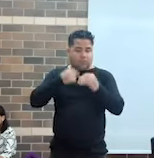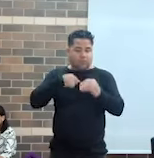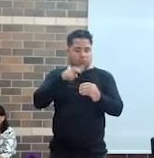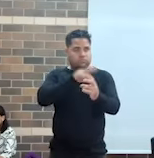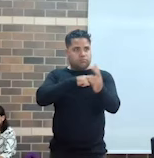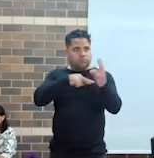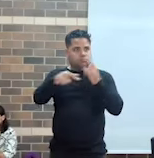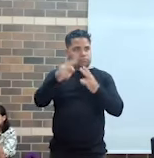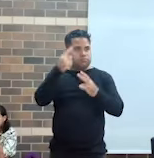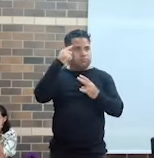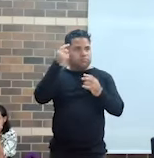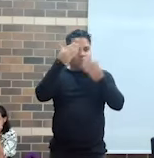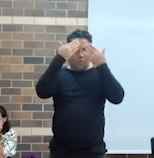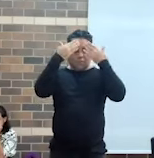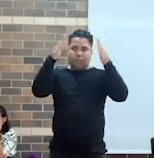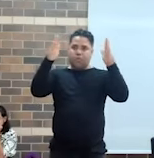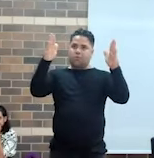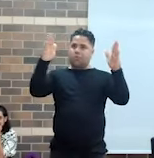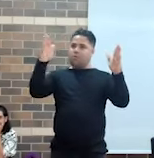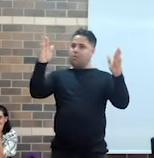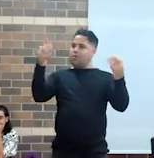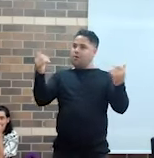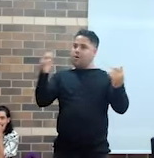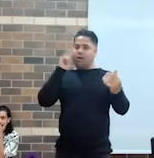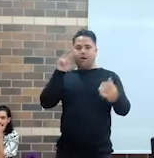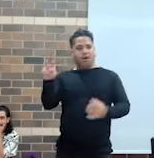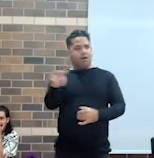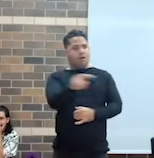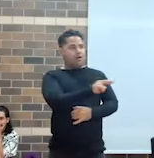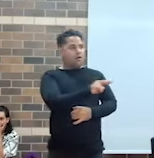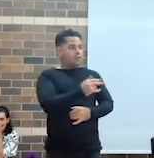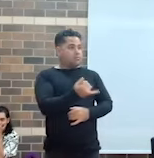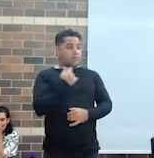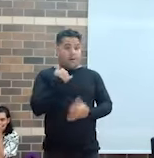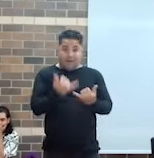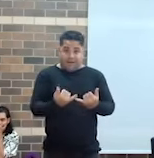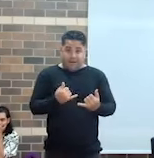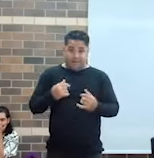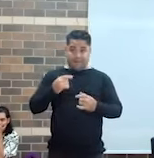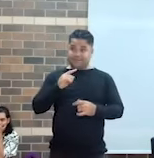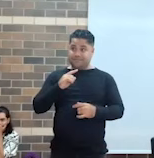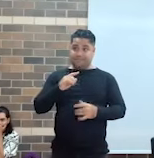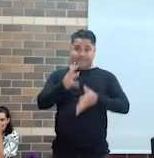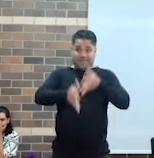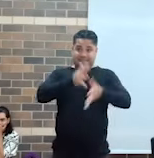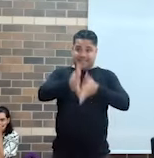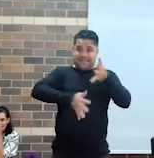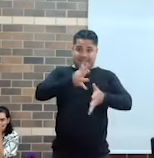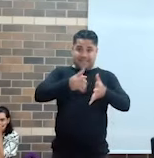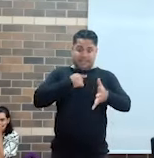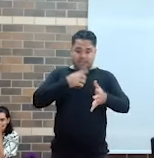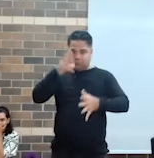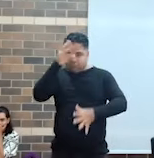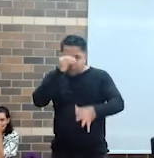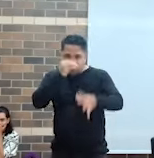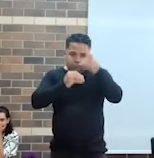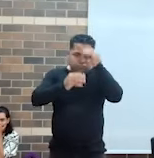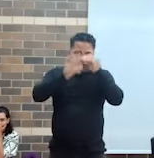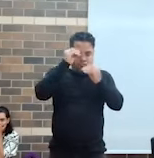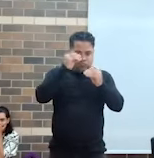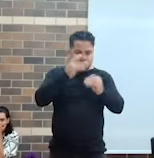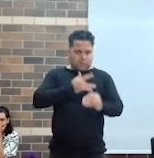no tanto la sensibilidad, sino su manera de ver las cosas. De hecho, yo ahora con la lengua de señas, que poco a poco la voy aprendiendo,